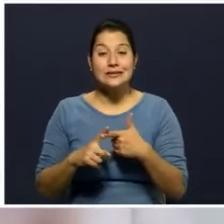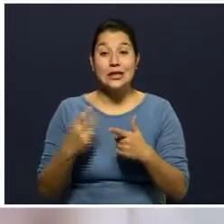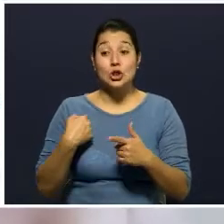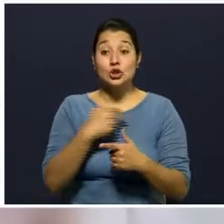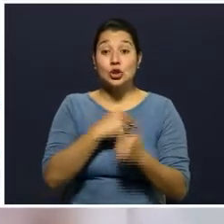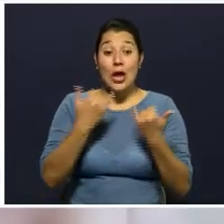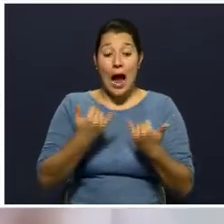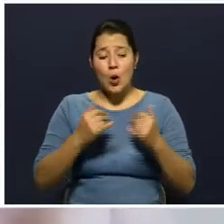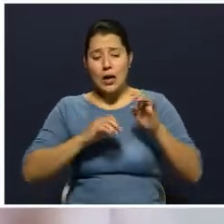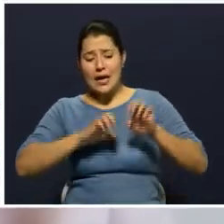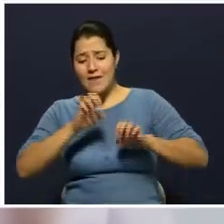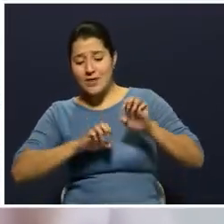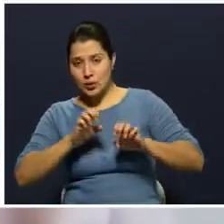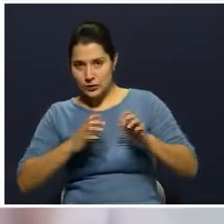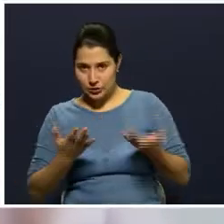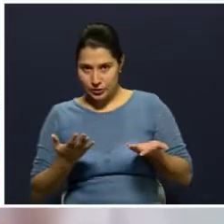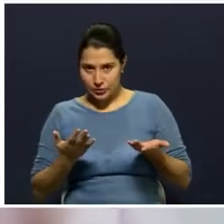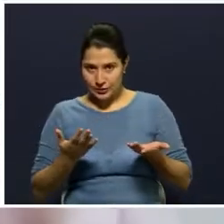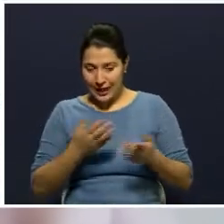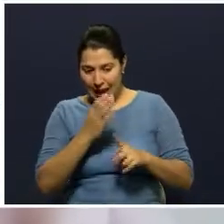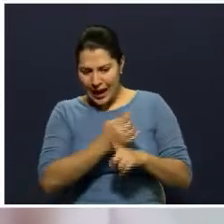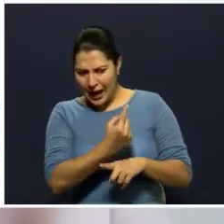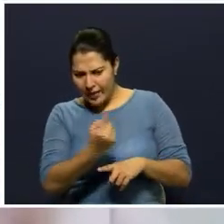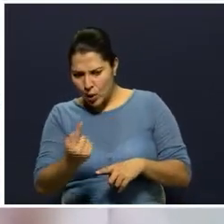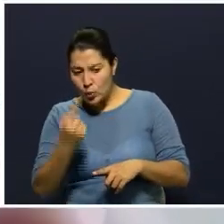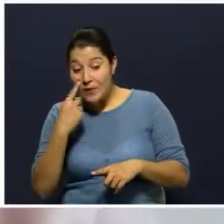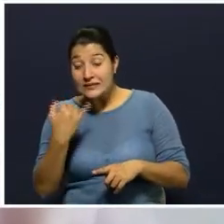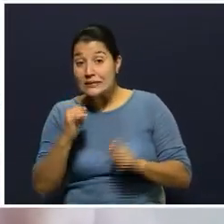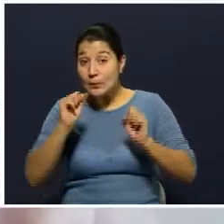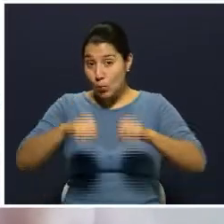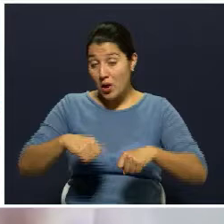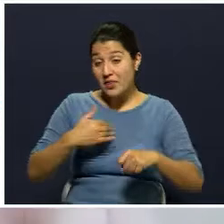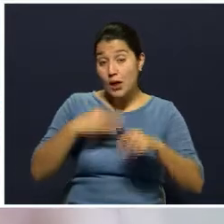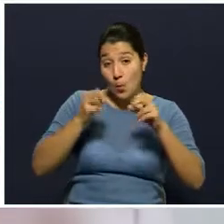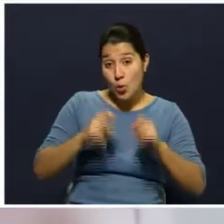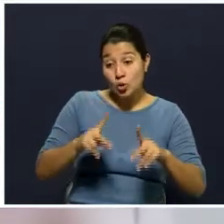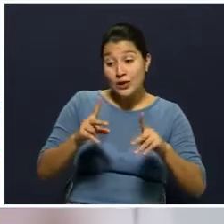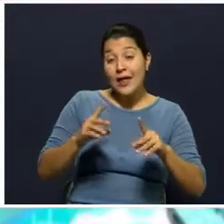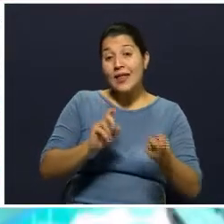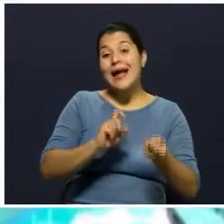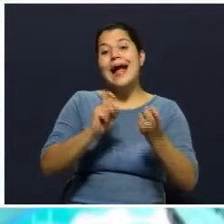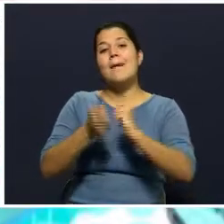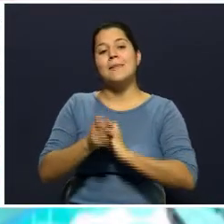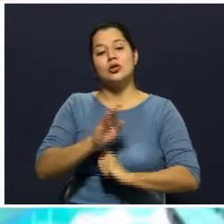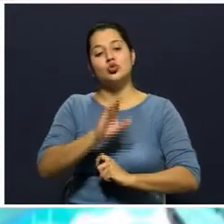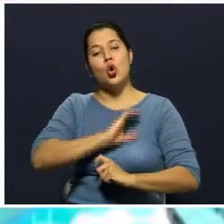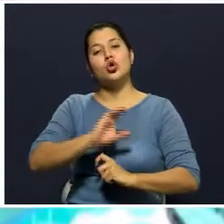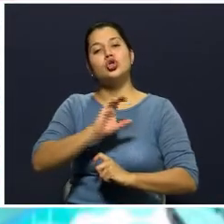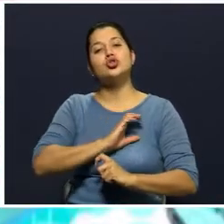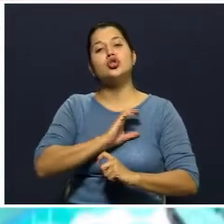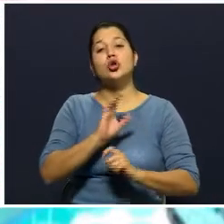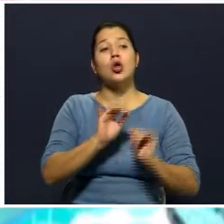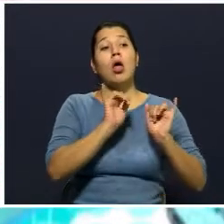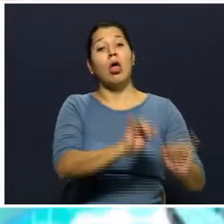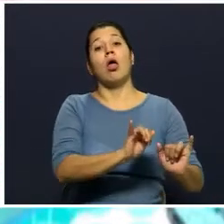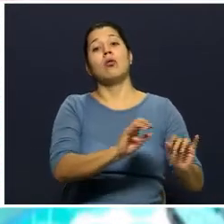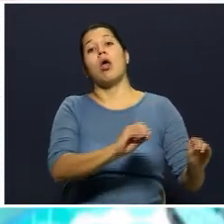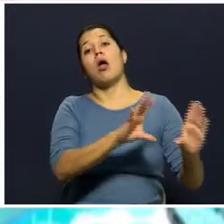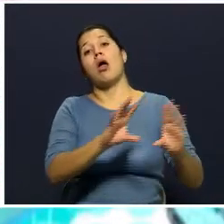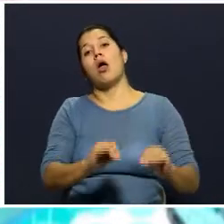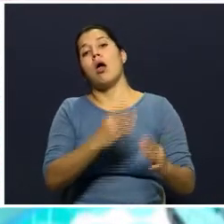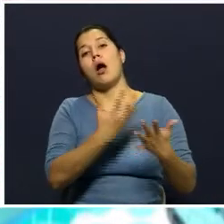una valoración extraordinaria. Y esta valoración es lo que va a analizar el órgano colegiado del Instituto Nacional de Criminología, que